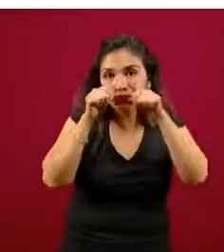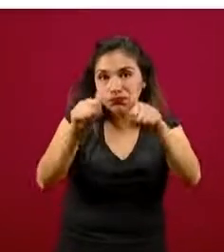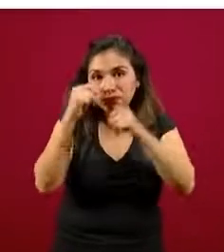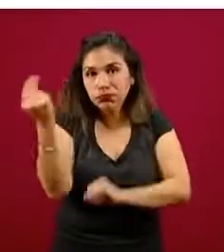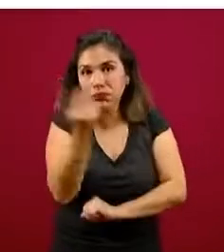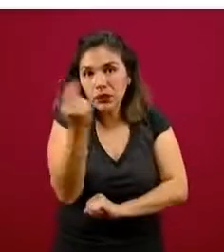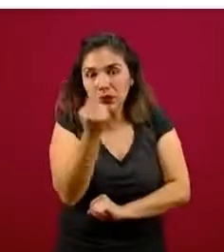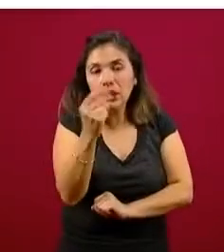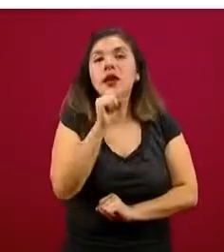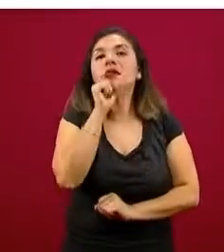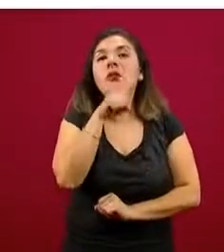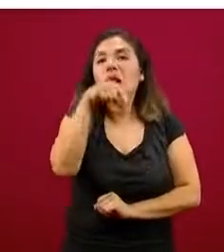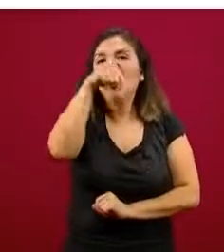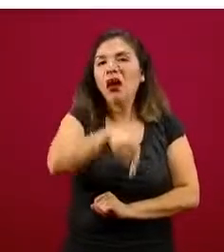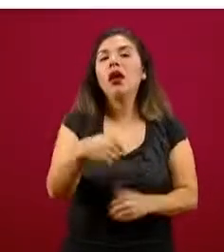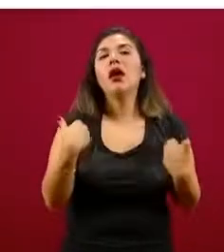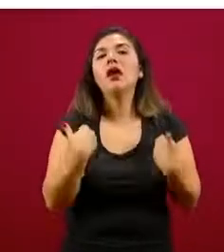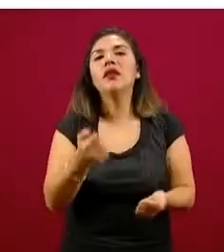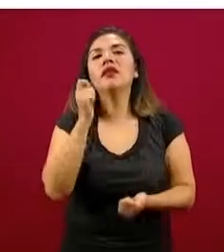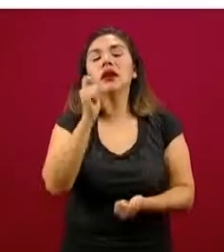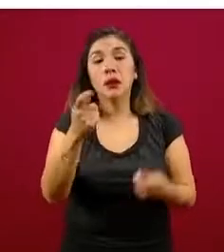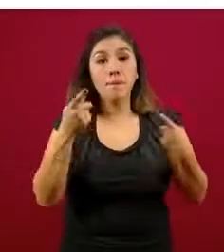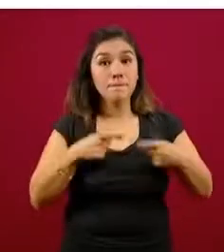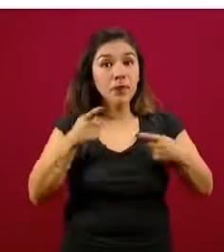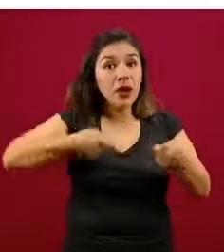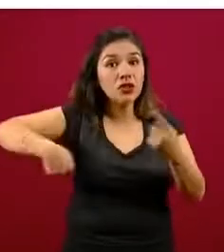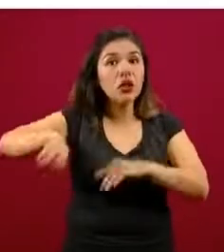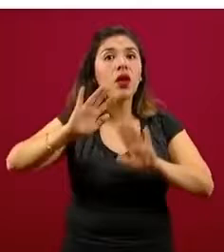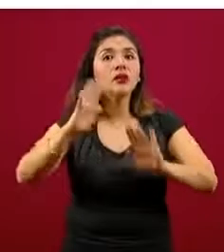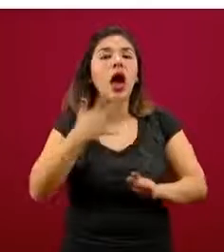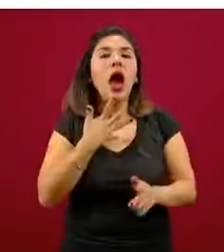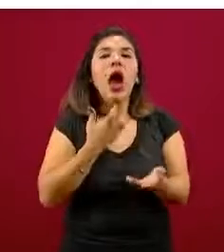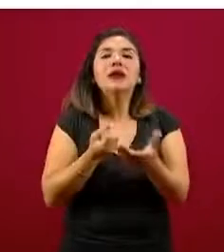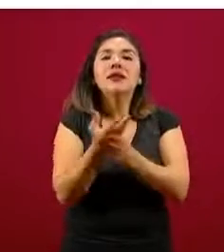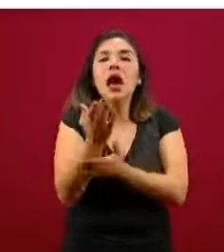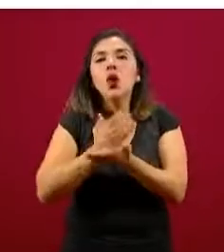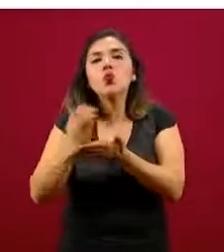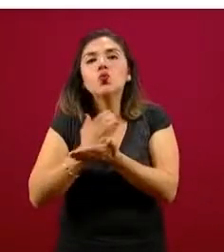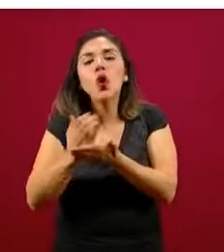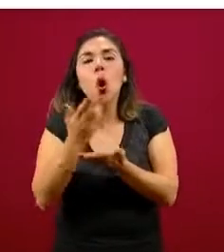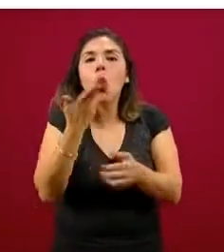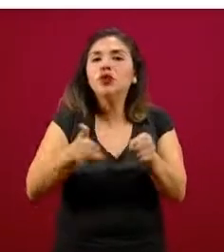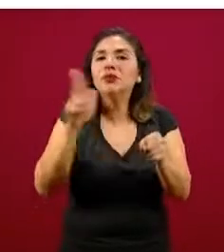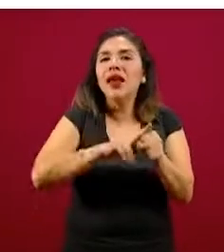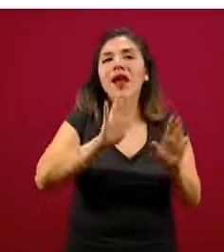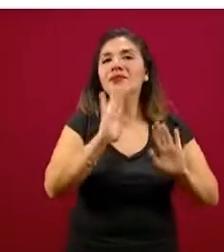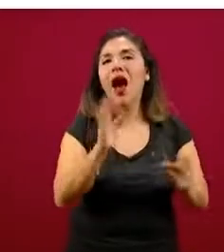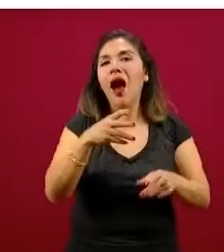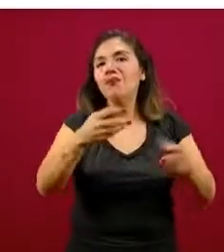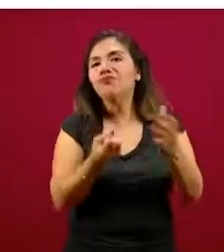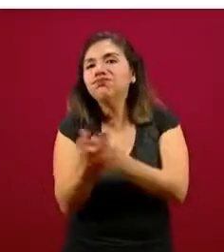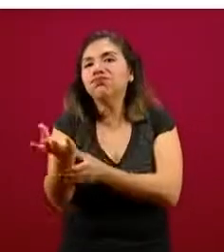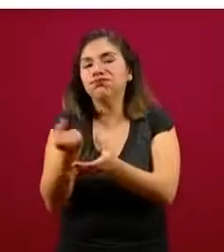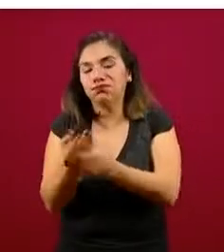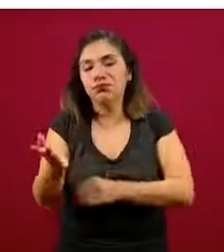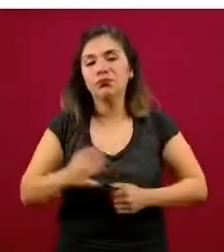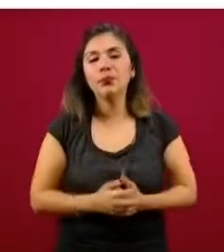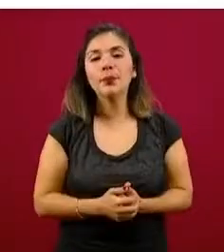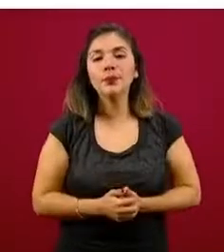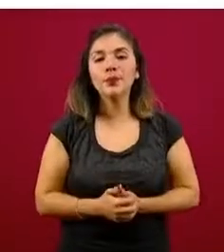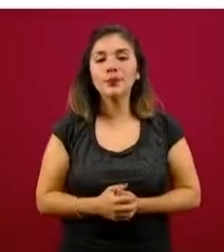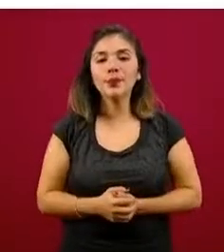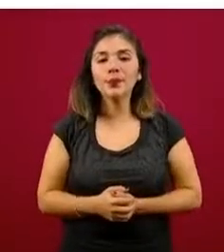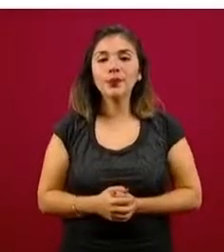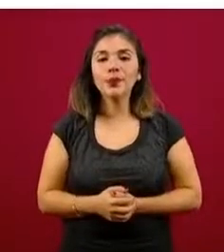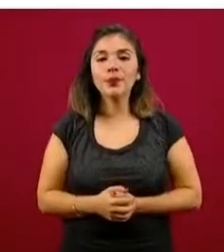paciente, sino también representa que las personas están egresando de los hospitales. Si vemos la siguiente